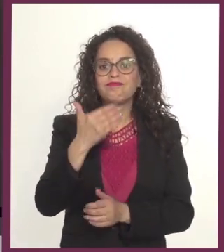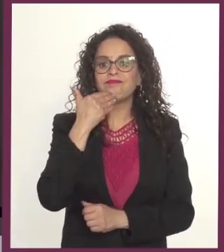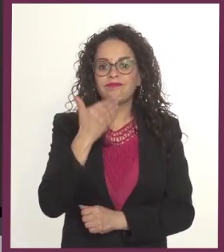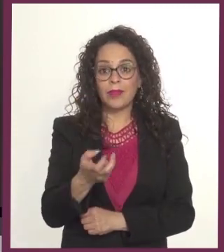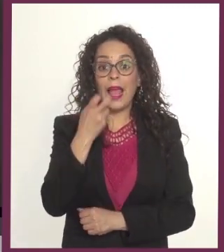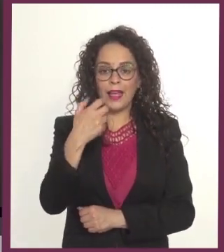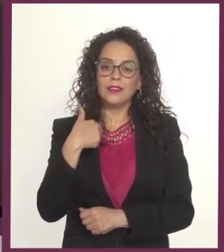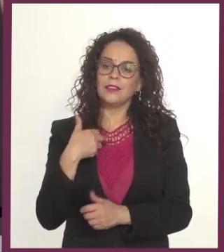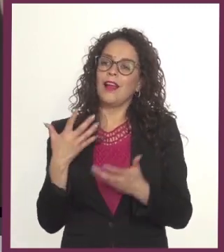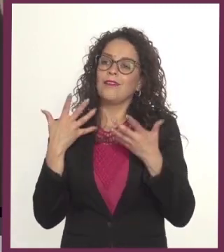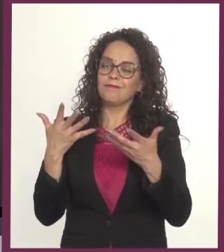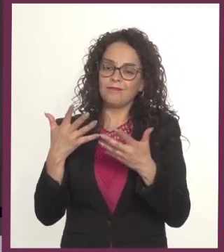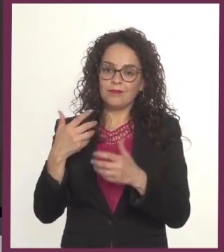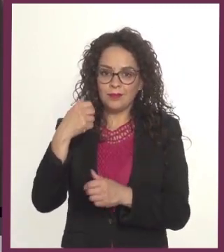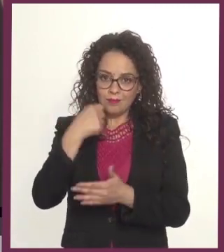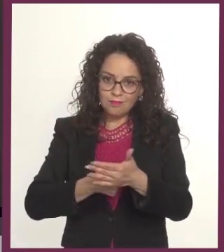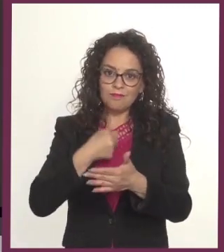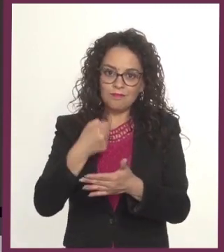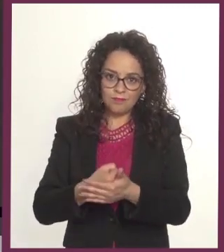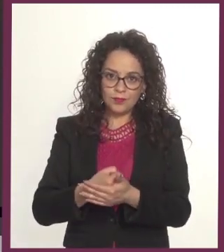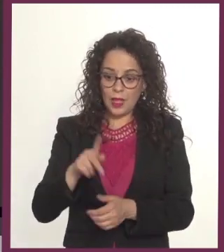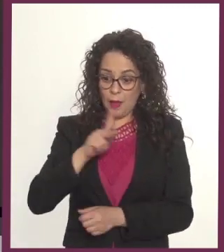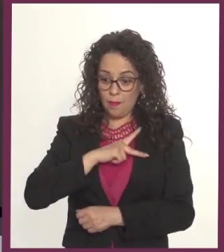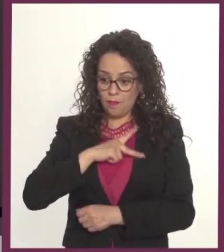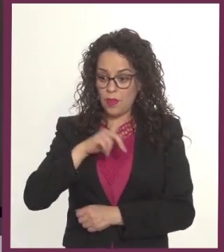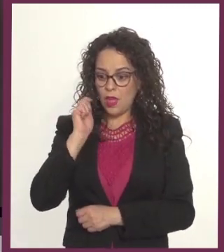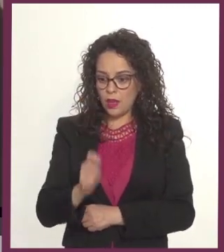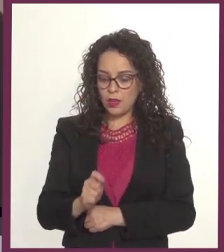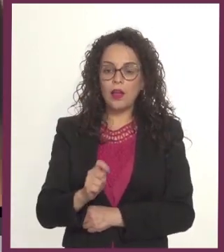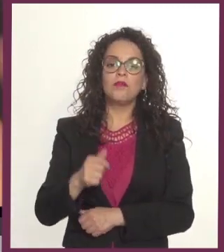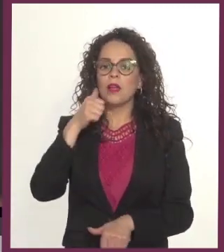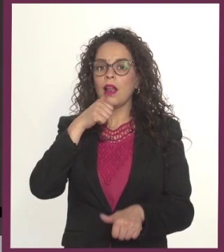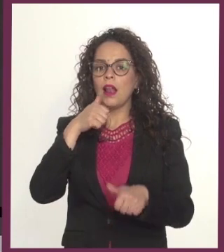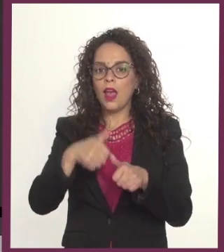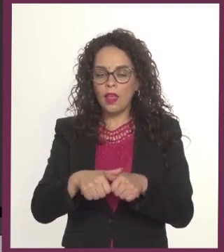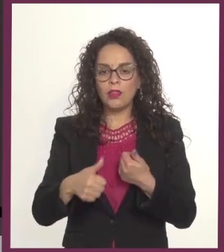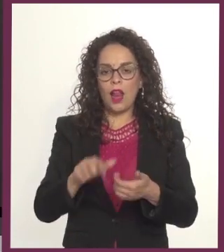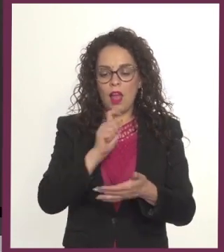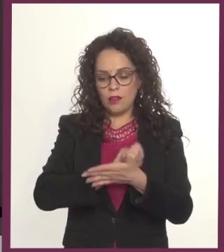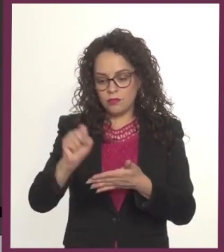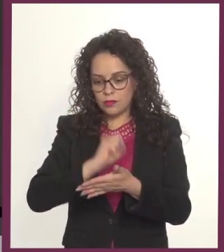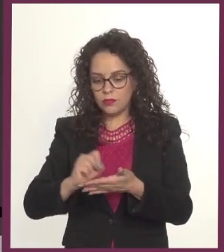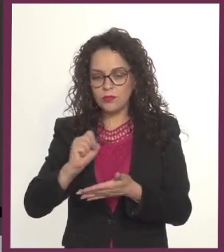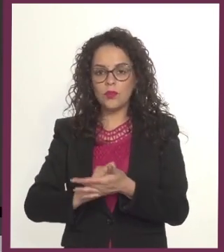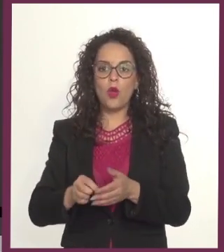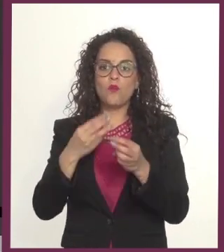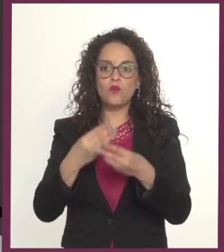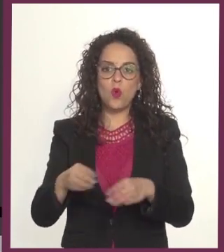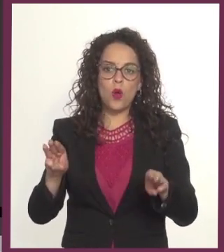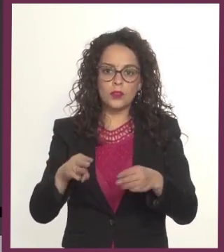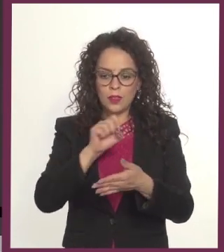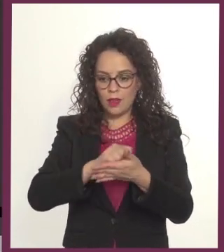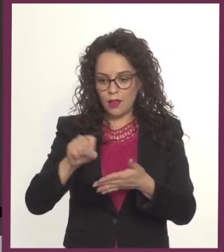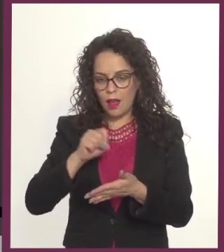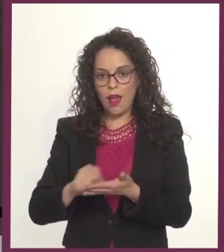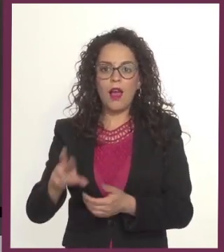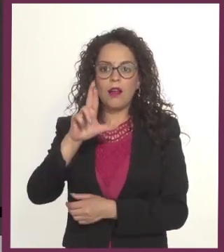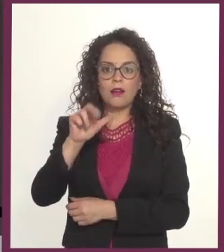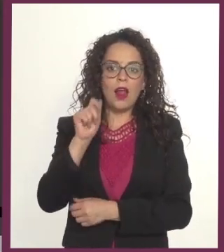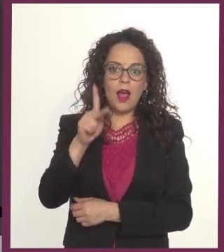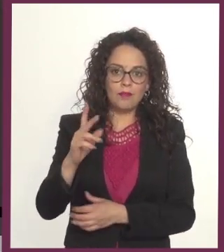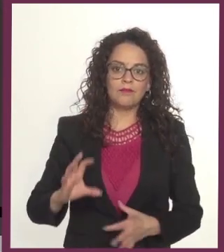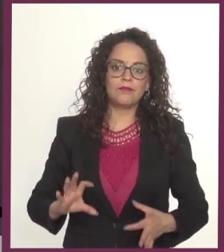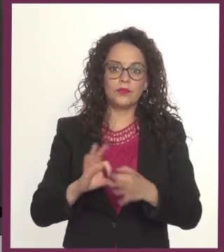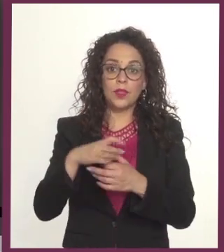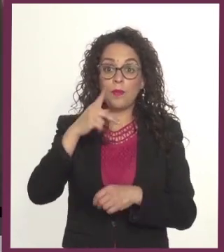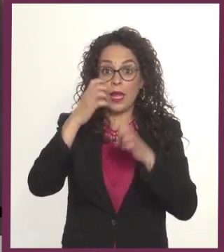eso es lo que yo intento hacer. Y en mi caso, los canales son las letras, la música y el rap, ¿no? Pero me parece que hablar bien es